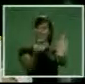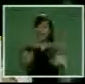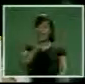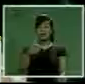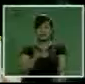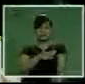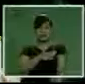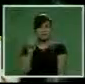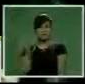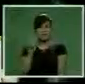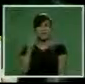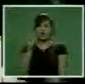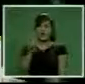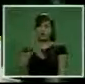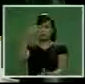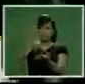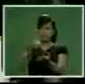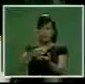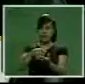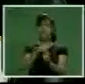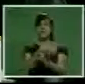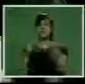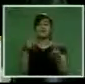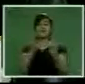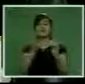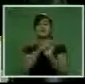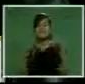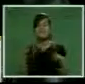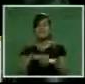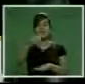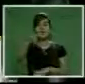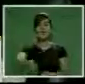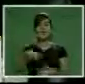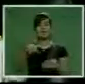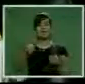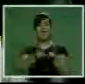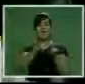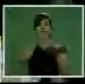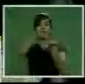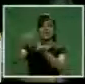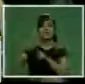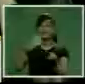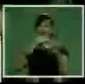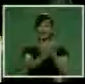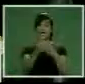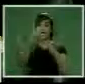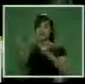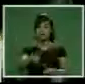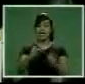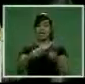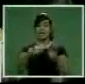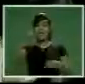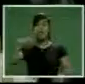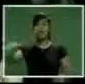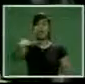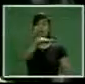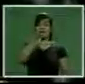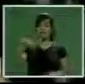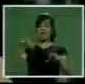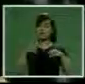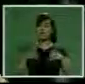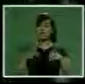hegemonía diferente, porque en esta es la de la diversidad, es la de la pluriculturalidad, es la de pueblos que son y se